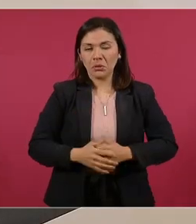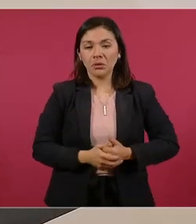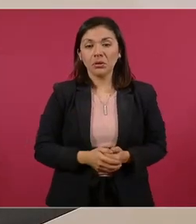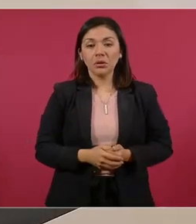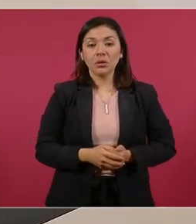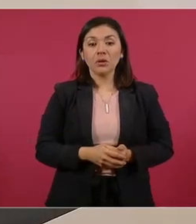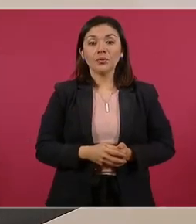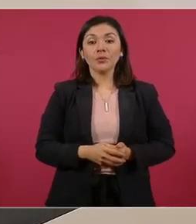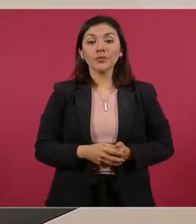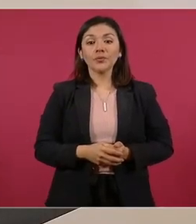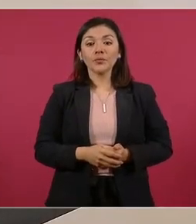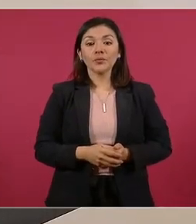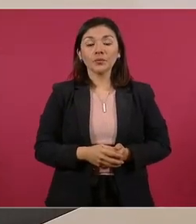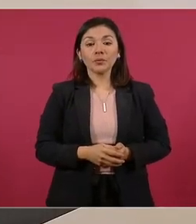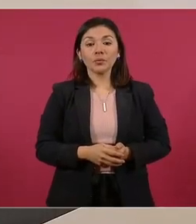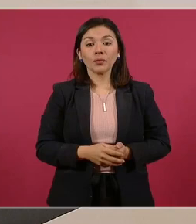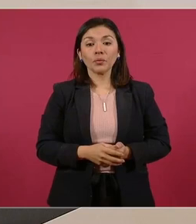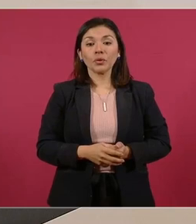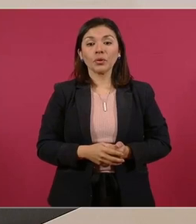Y